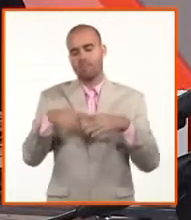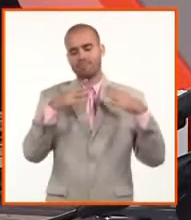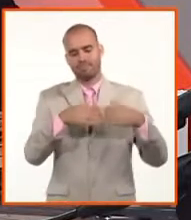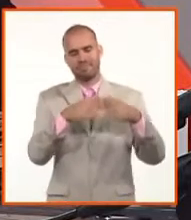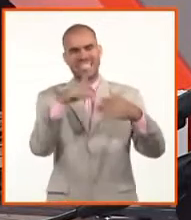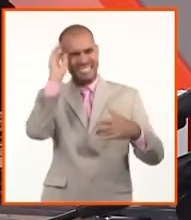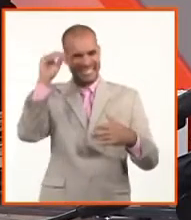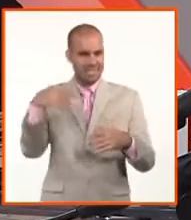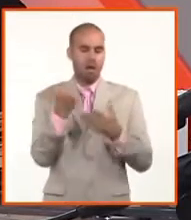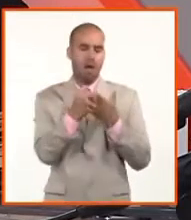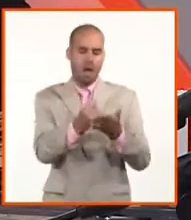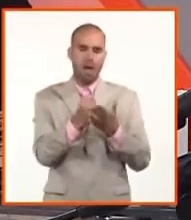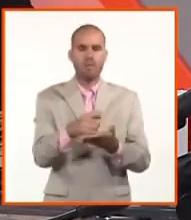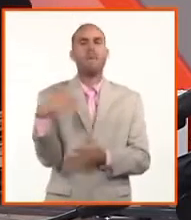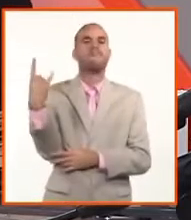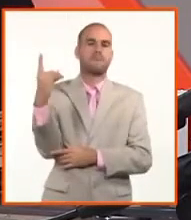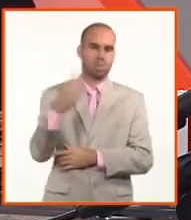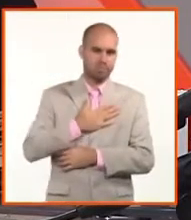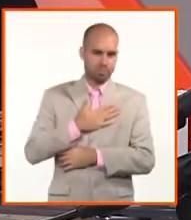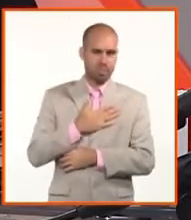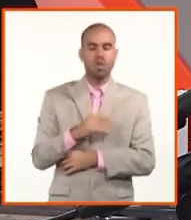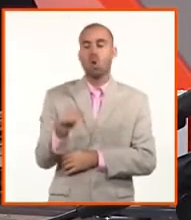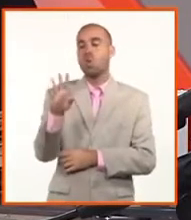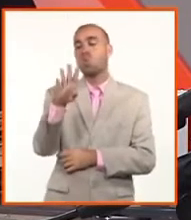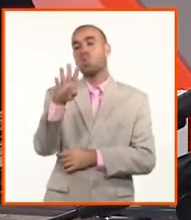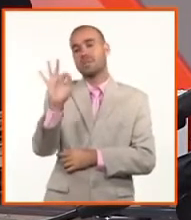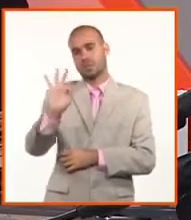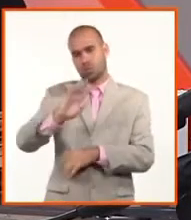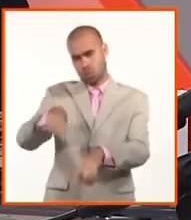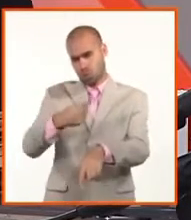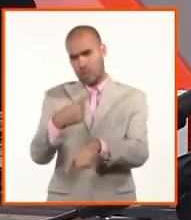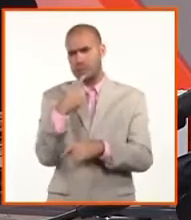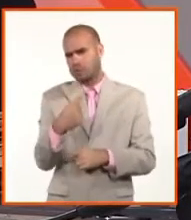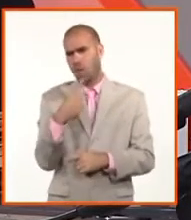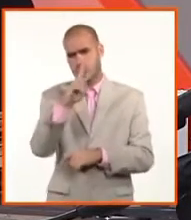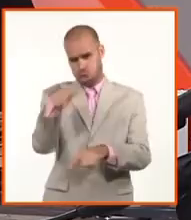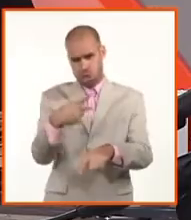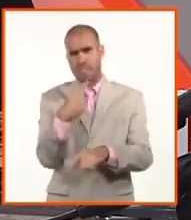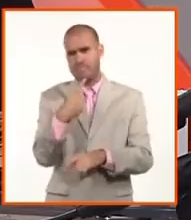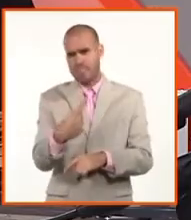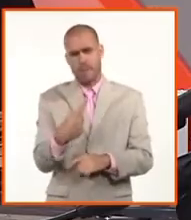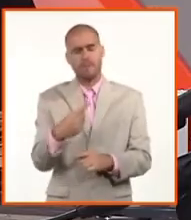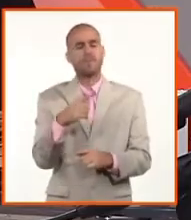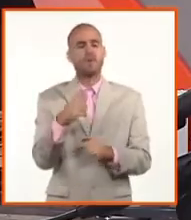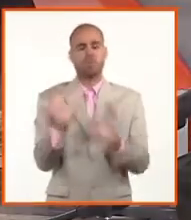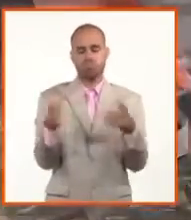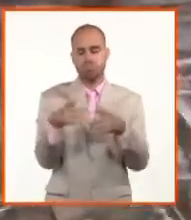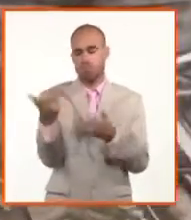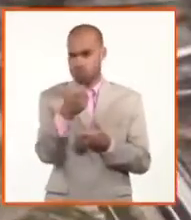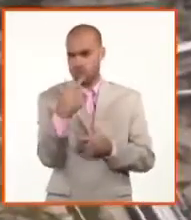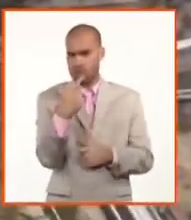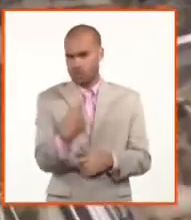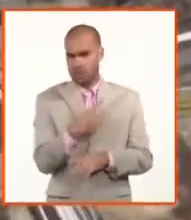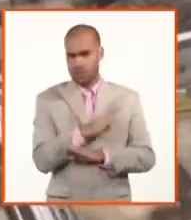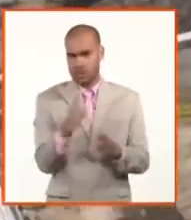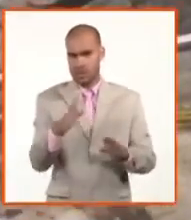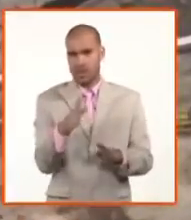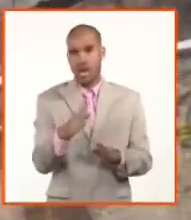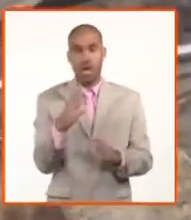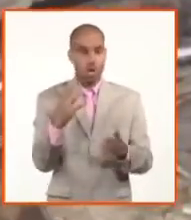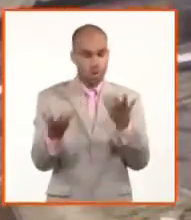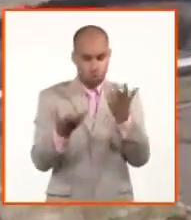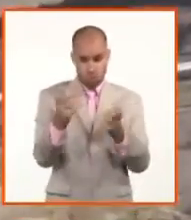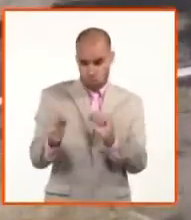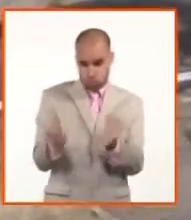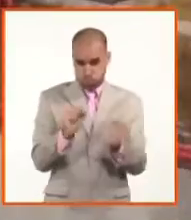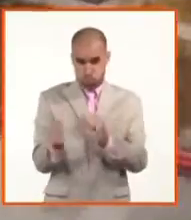ayuda. En 48 horas se informó en la reunión por el Cuerpo de Bomberos que ya con el incendio controlado y